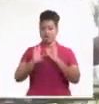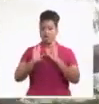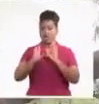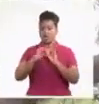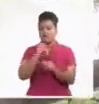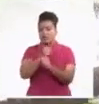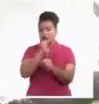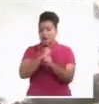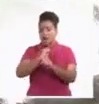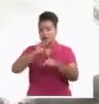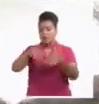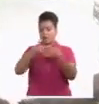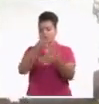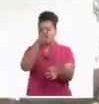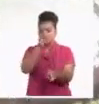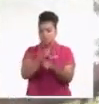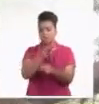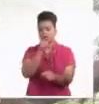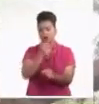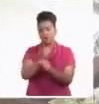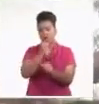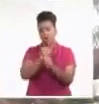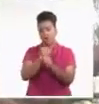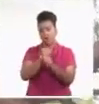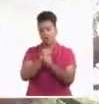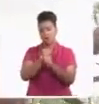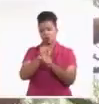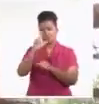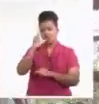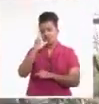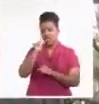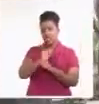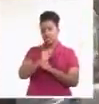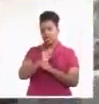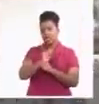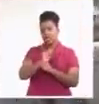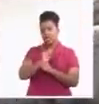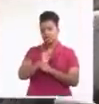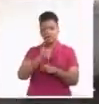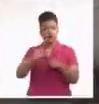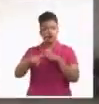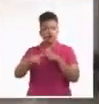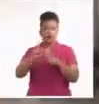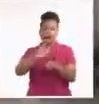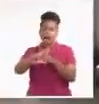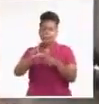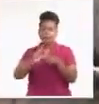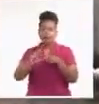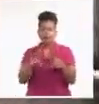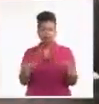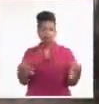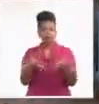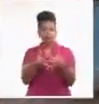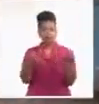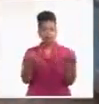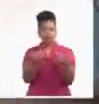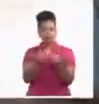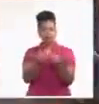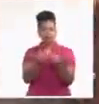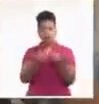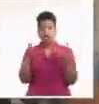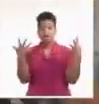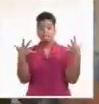incorporado, las federadas, los federistas, los anapistas, y en ese ejercicio de manos